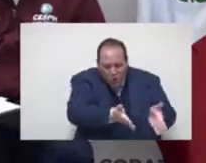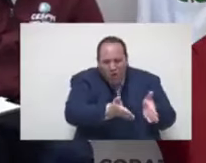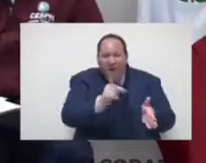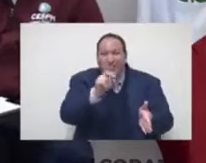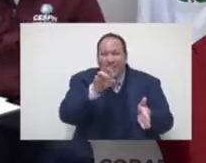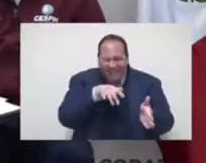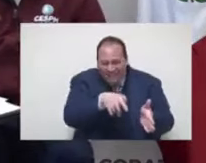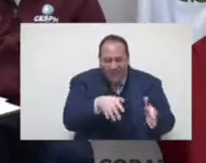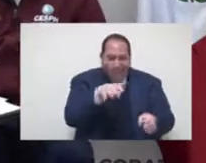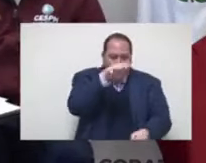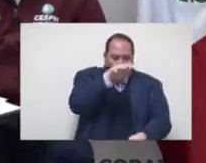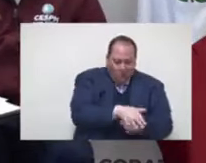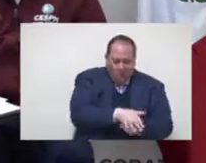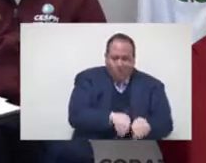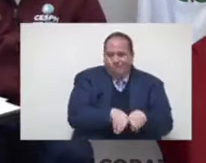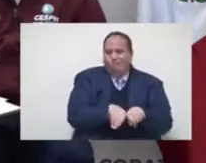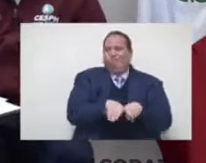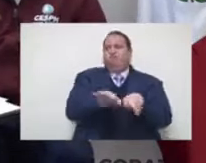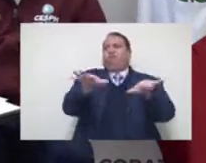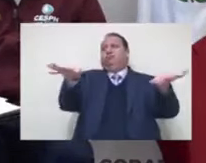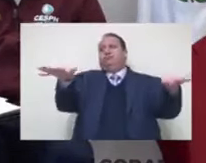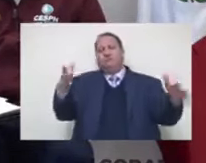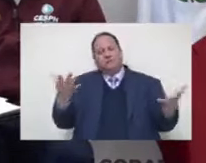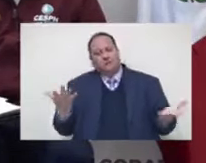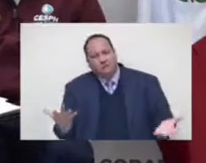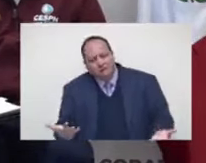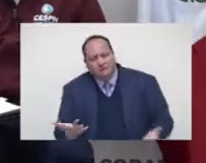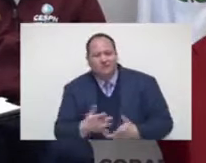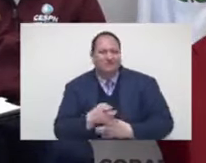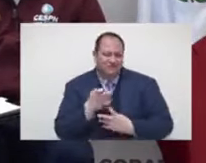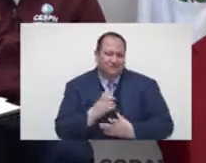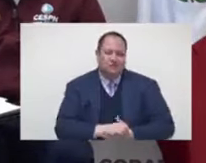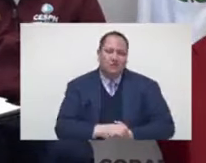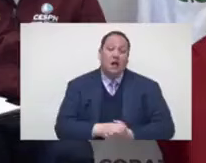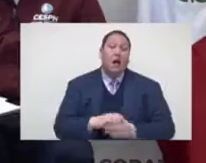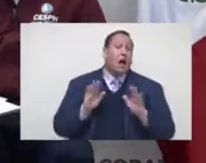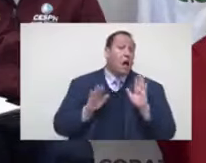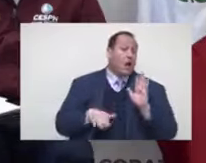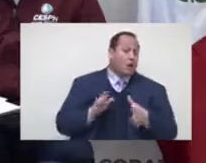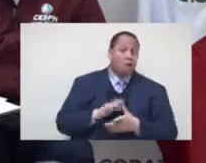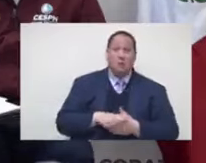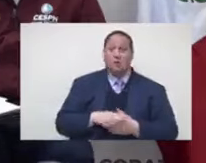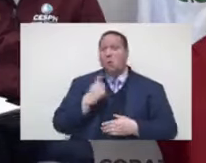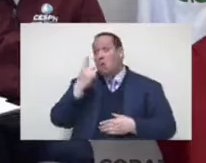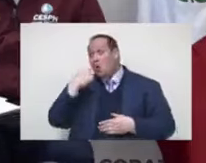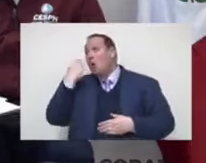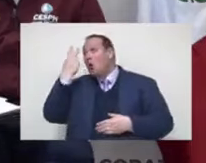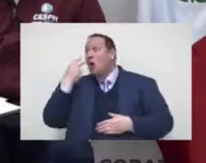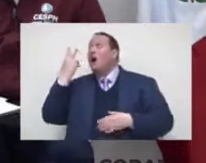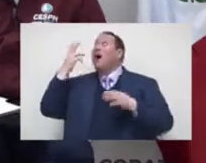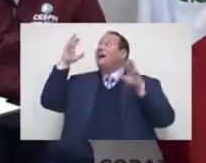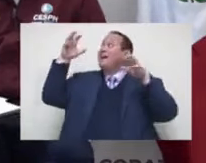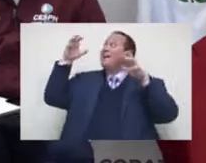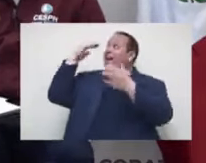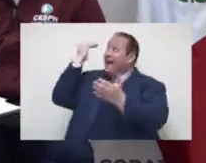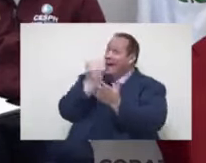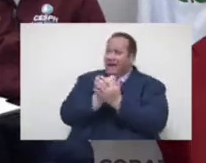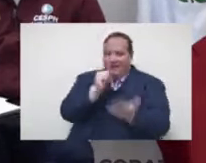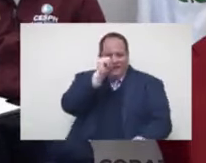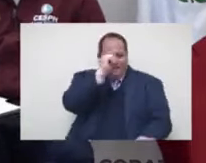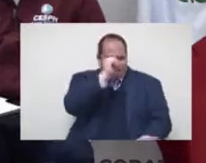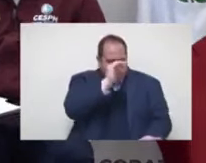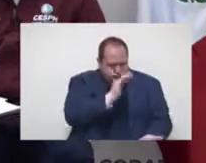dren, y empieza a rebotar el no poder correr. Por eso sucede que de repente a las 3 horas que deja de llover, ya se quitó este charco